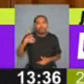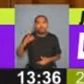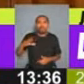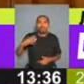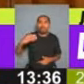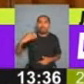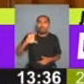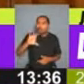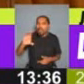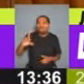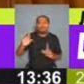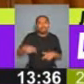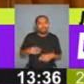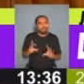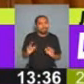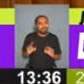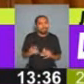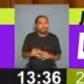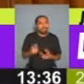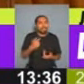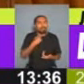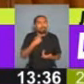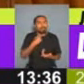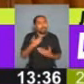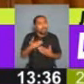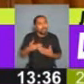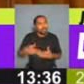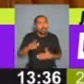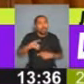bueno, creo yo que hay que seguir adelante y bueno, ponerle